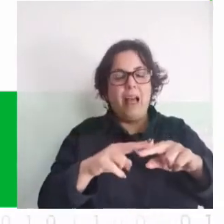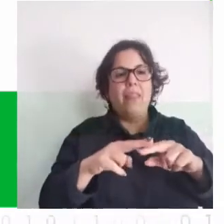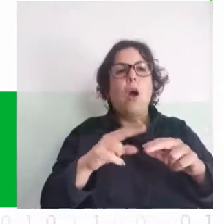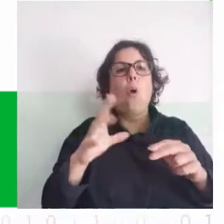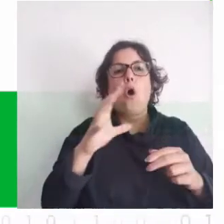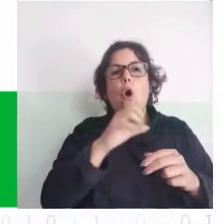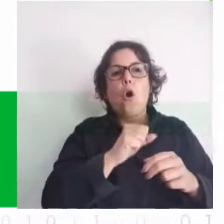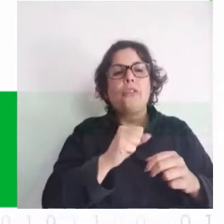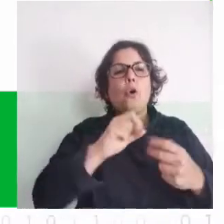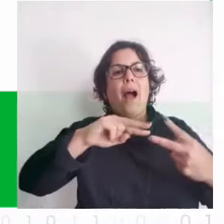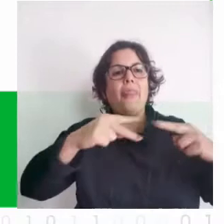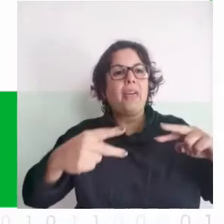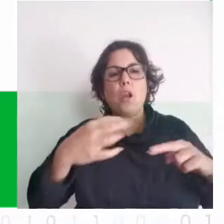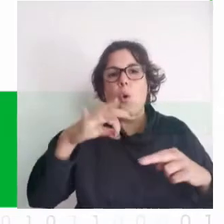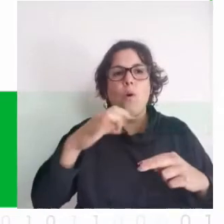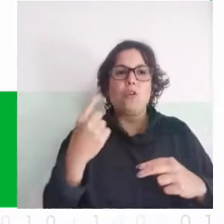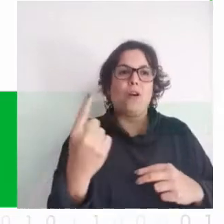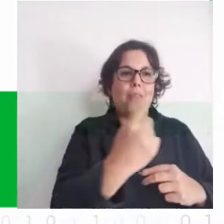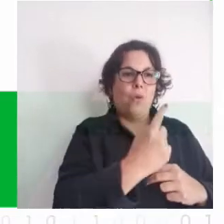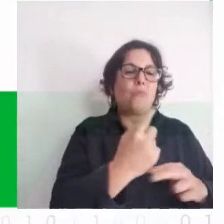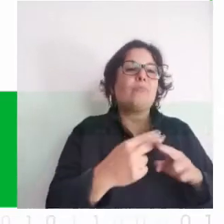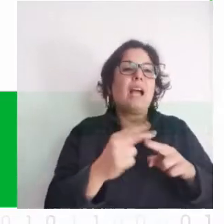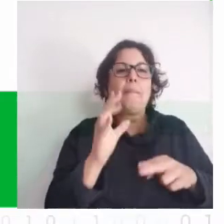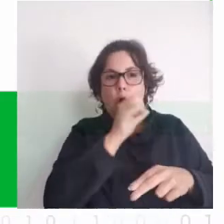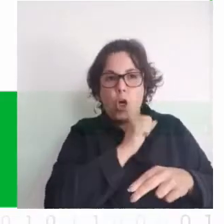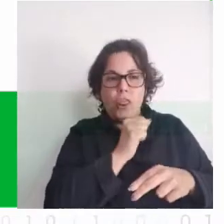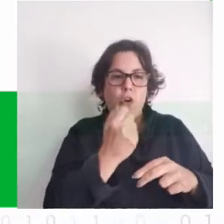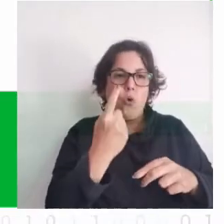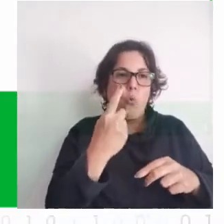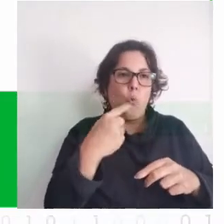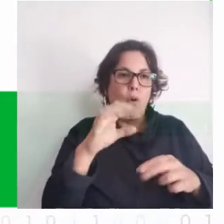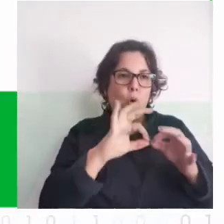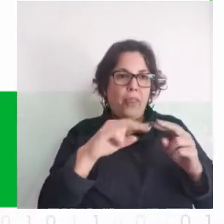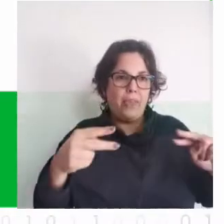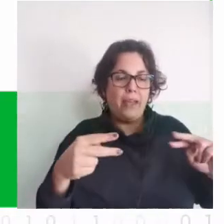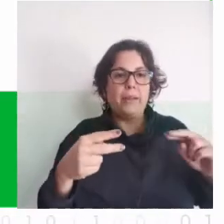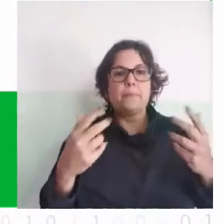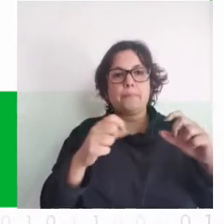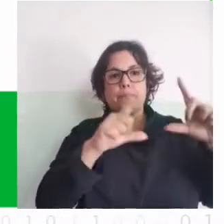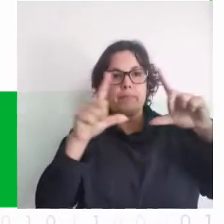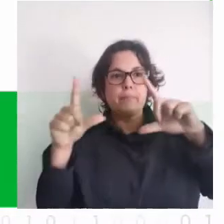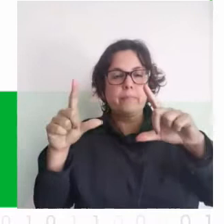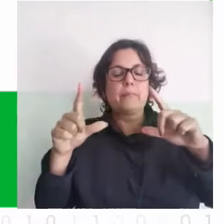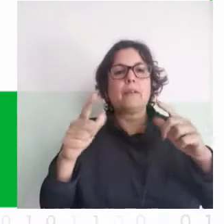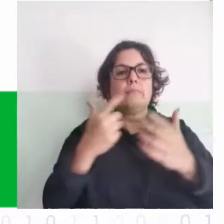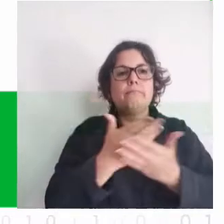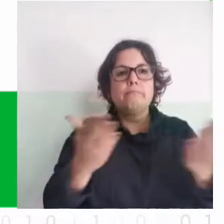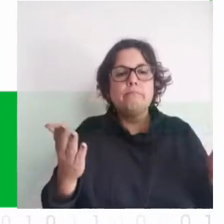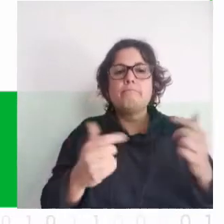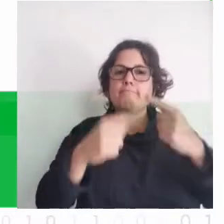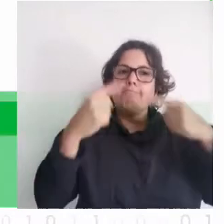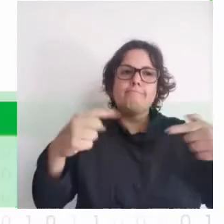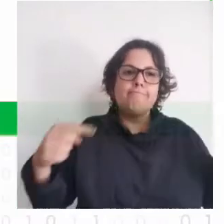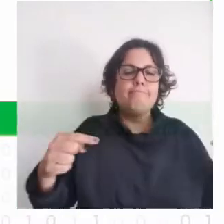de ADN único de cada paciente. Esta imagen que está mostrando ahora refleja la diversidad de